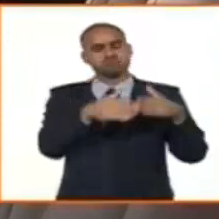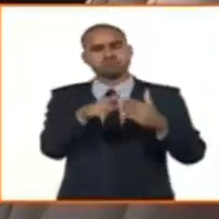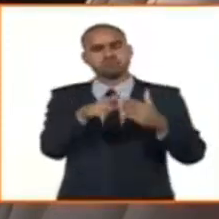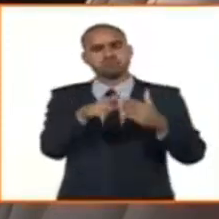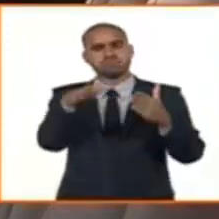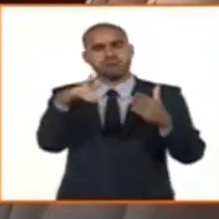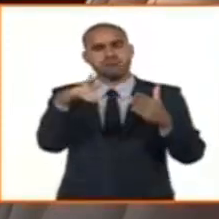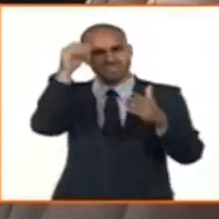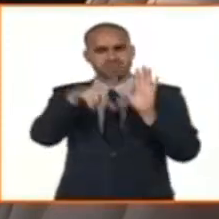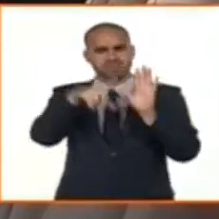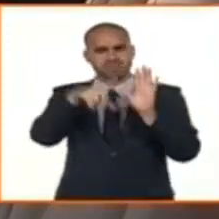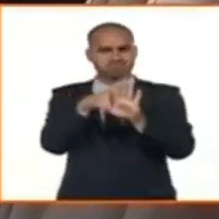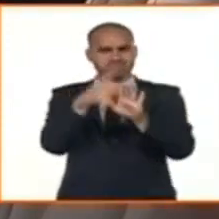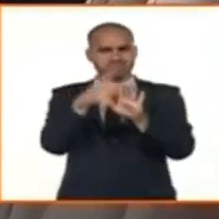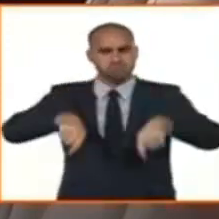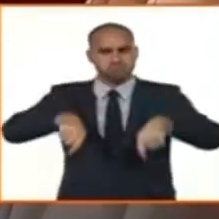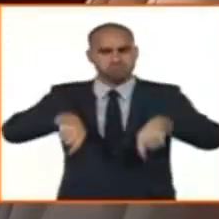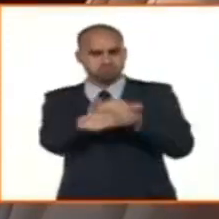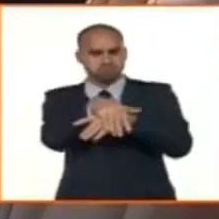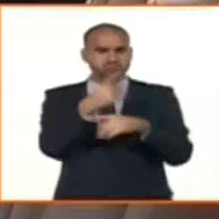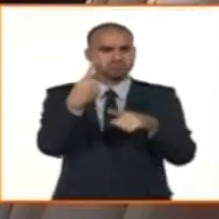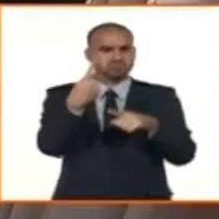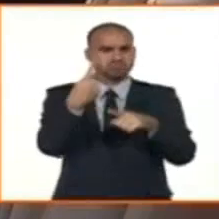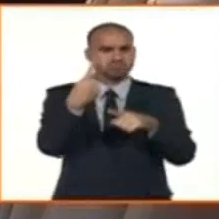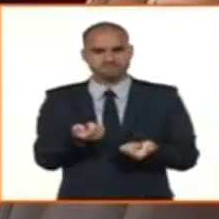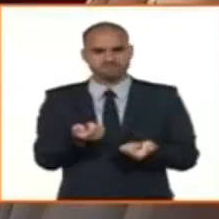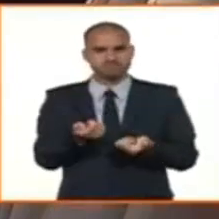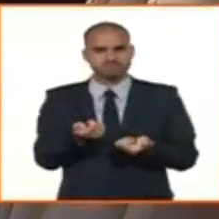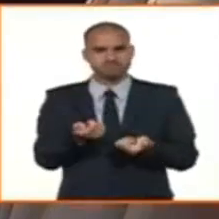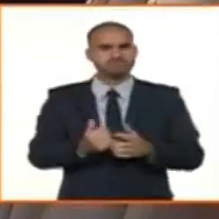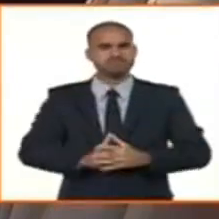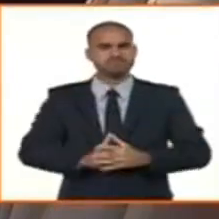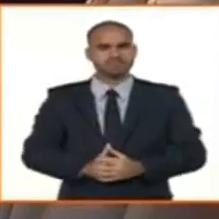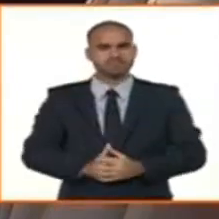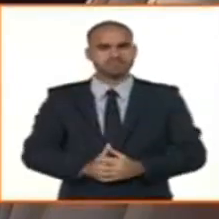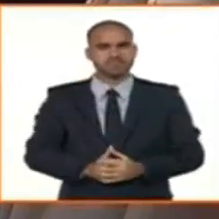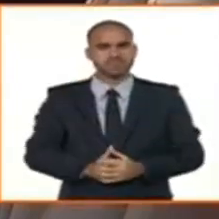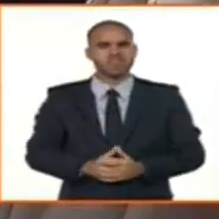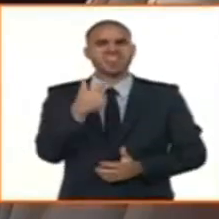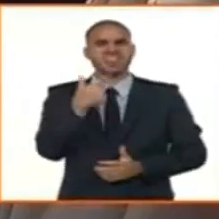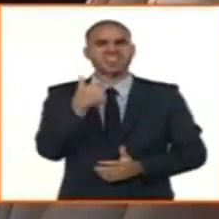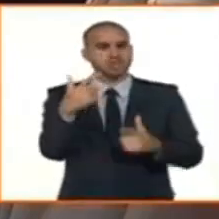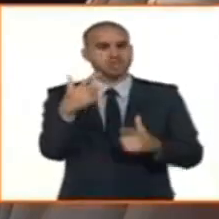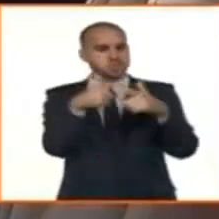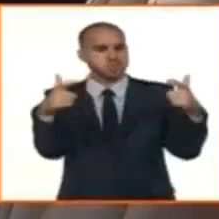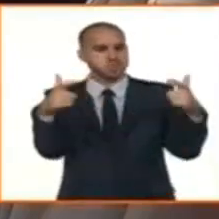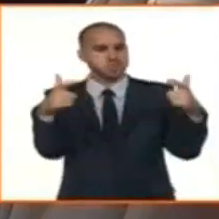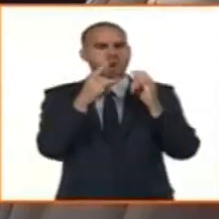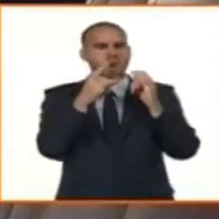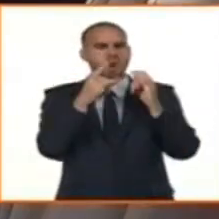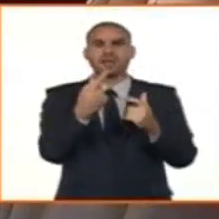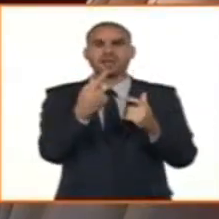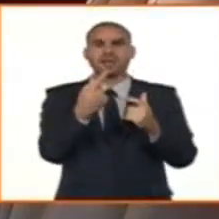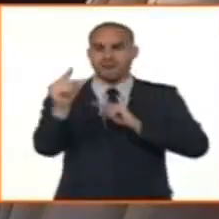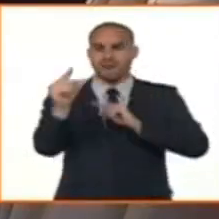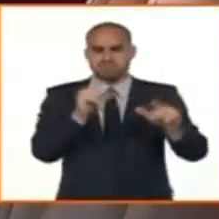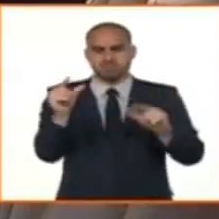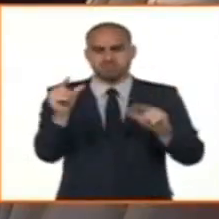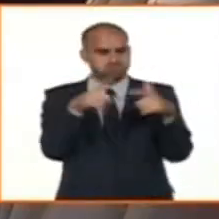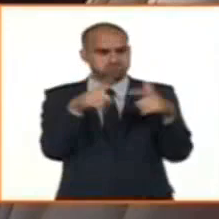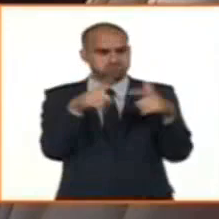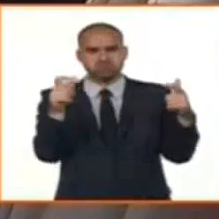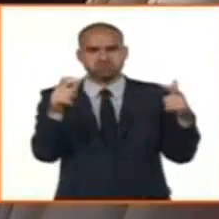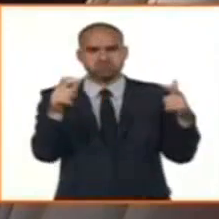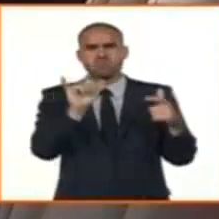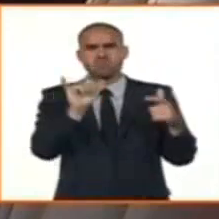Casi siempre se fija en las noticias el hecho de un éxodo de cubanos hacia el exterior. Nunca se va a las causas